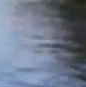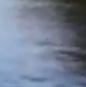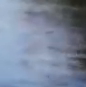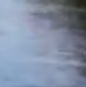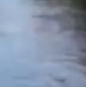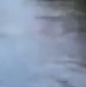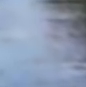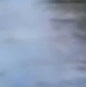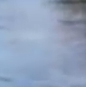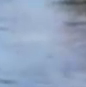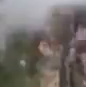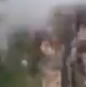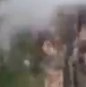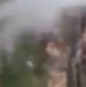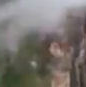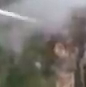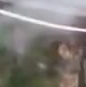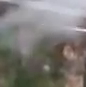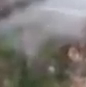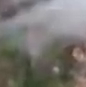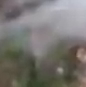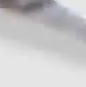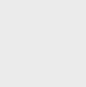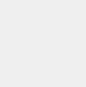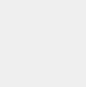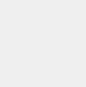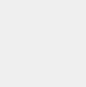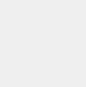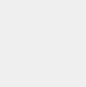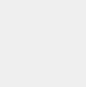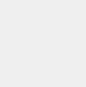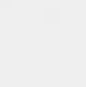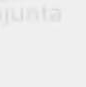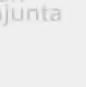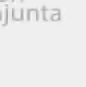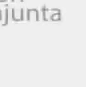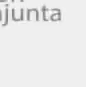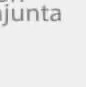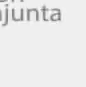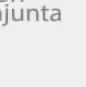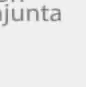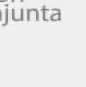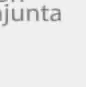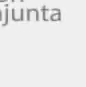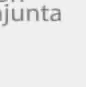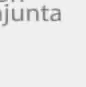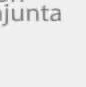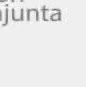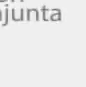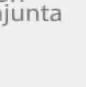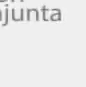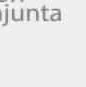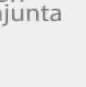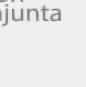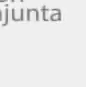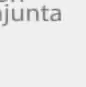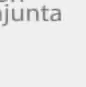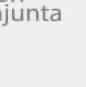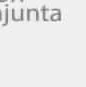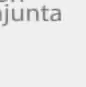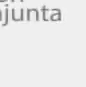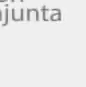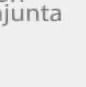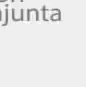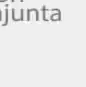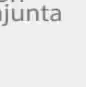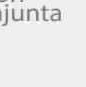sigamos haciendo parte gracias por atención Gracias ver